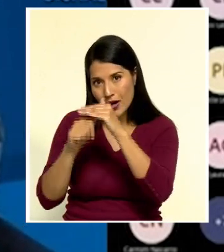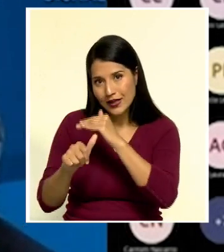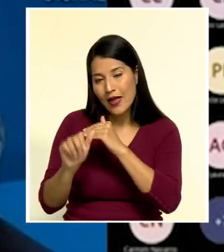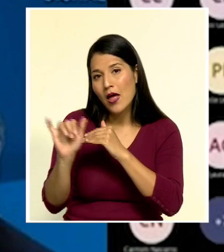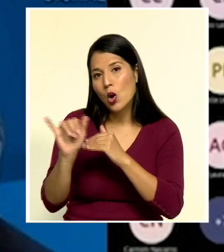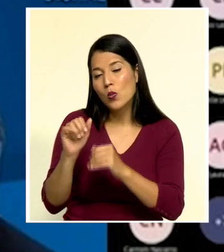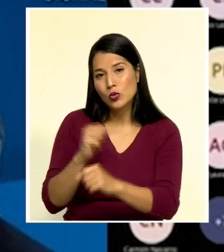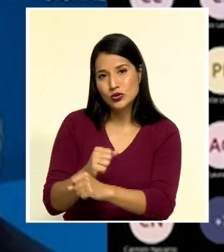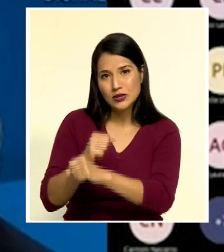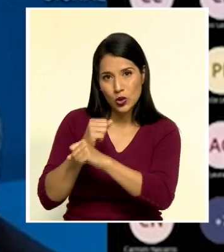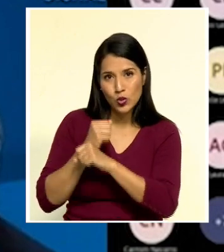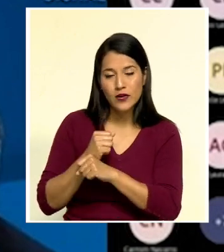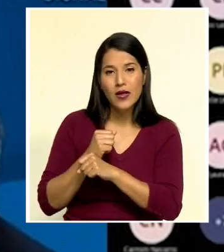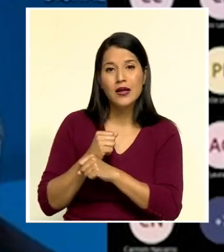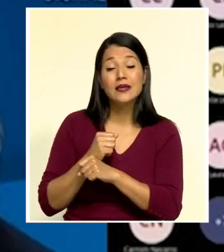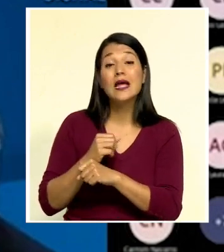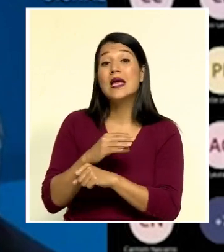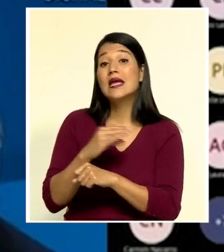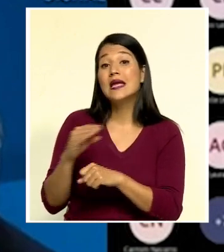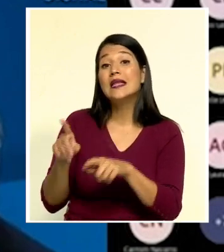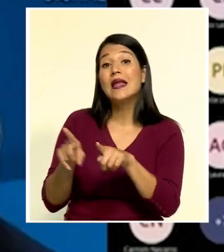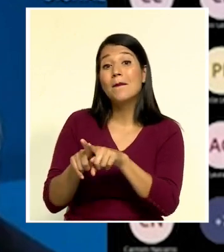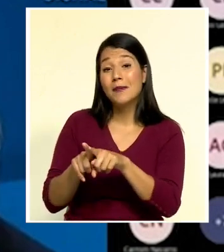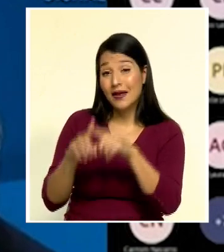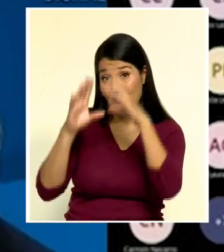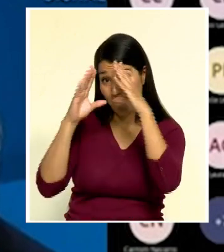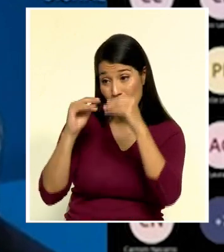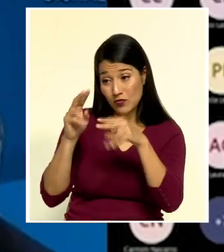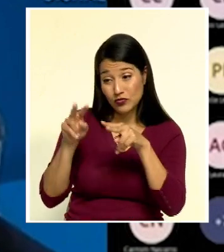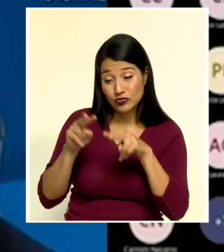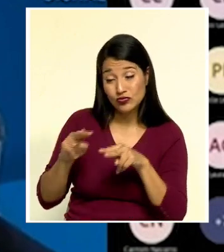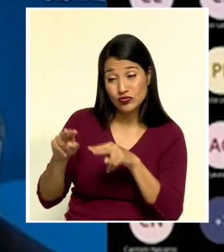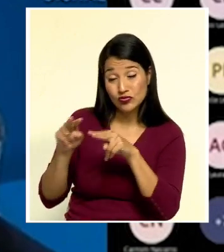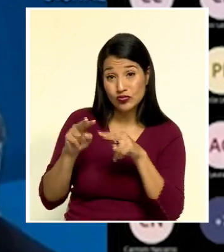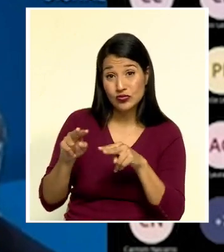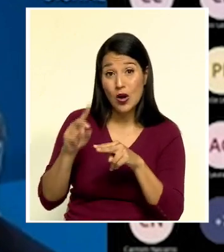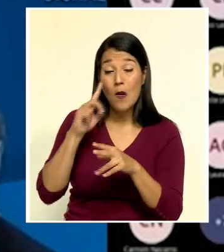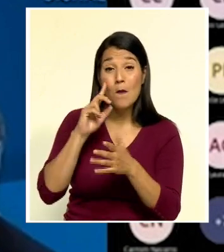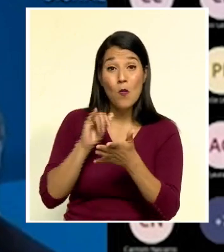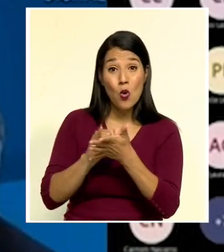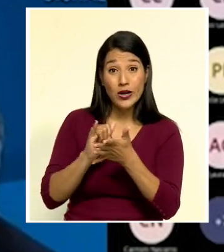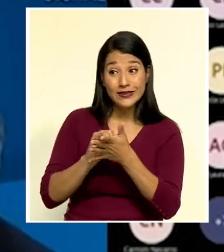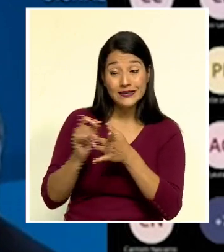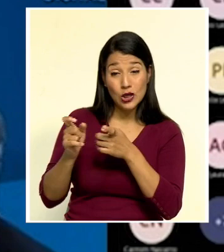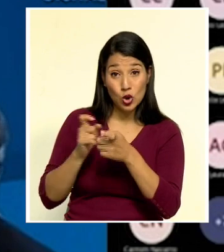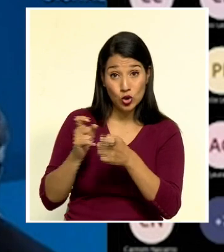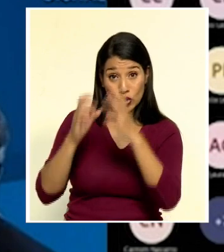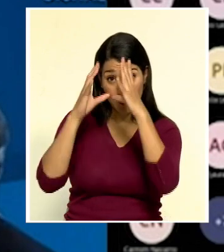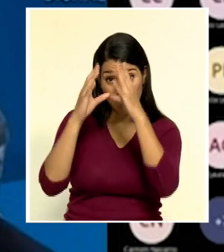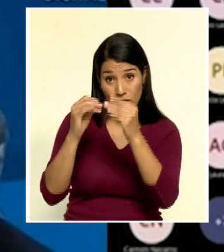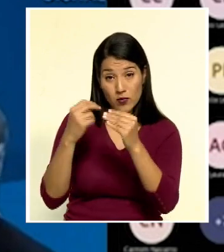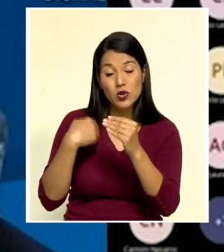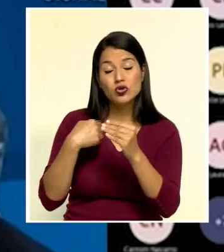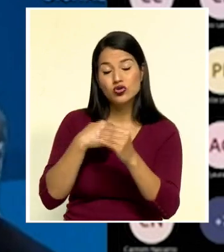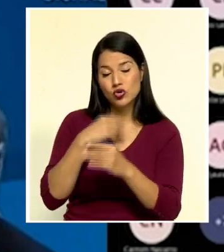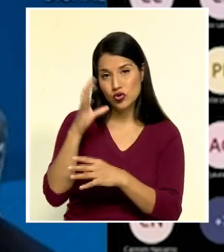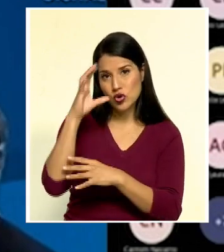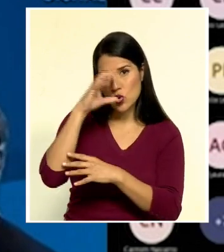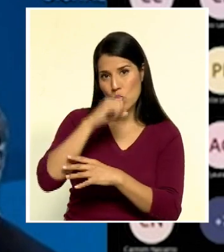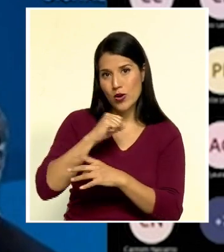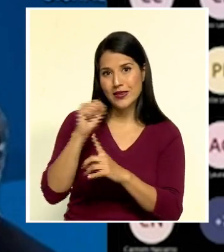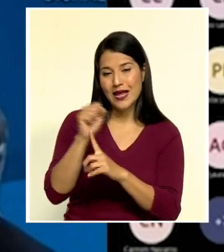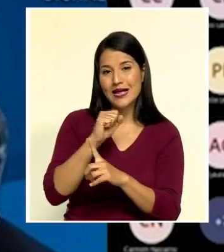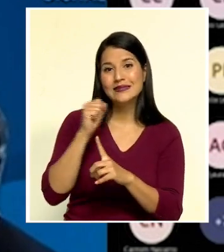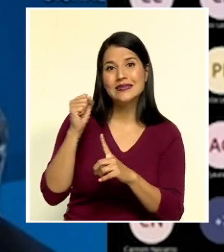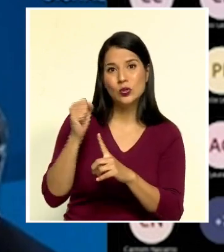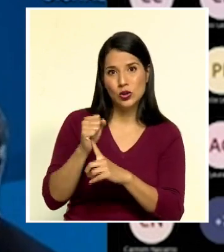la información, sino que se monitorea. A raíz de ese monitoreo es que precisamente nos damos cuenta de la situación que se estaba presentando un lunes a las